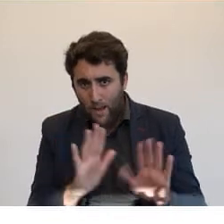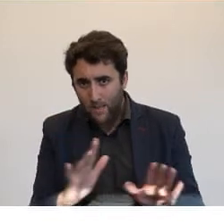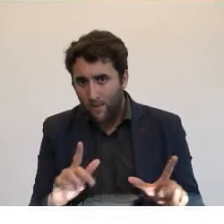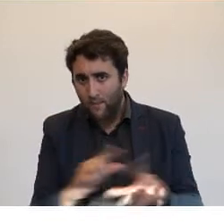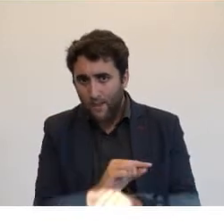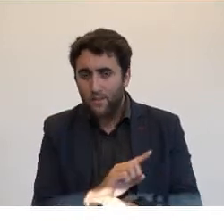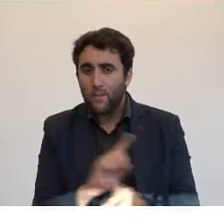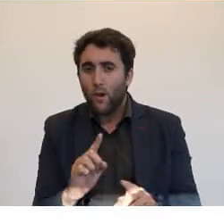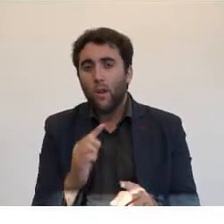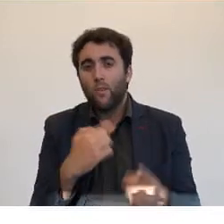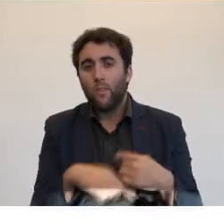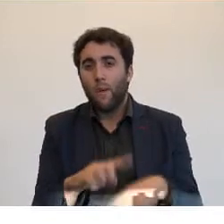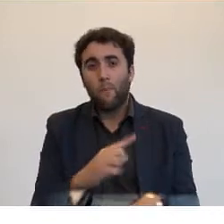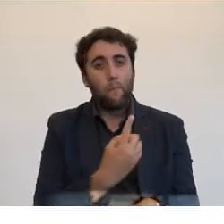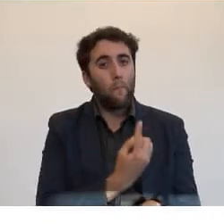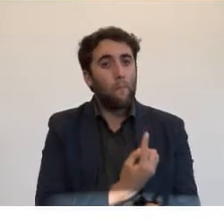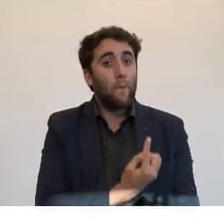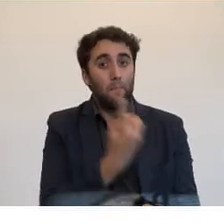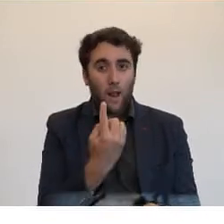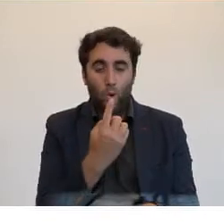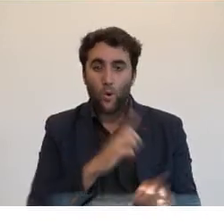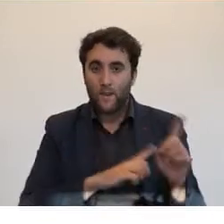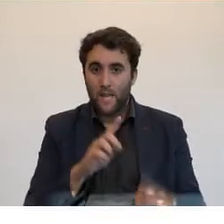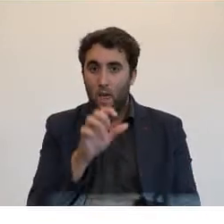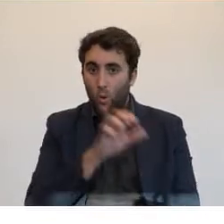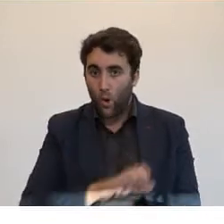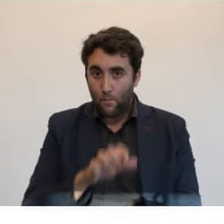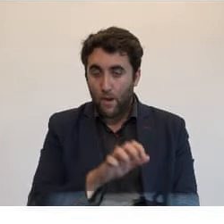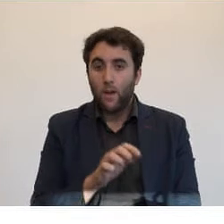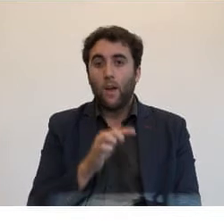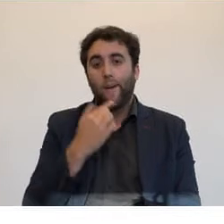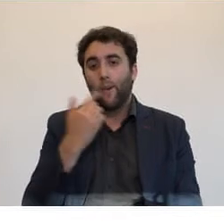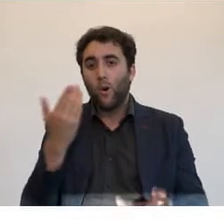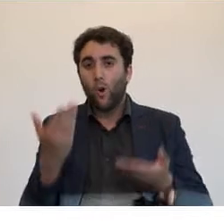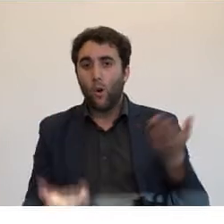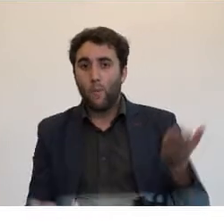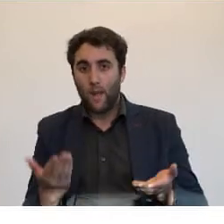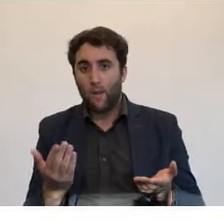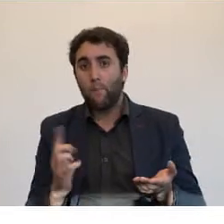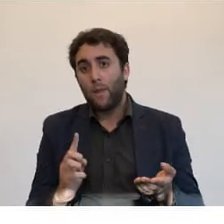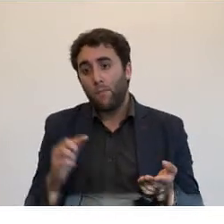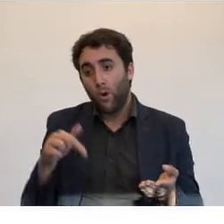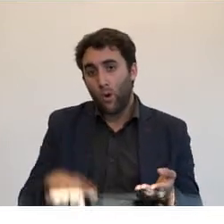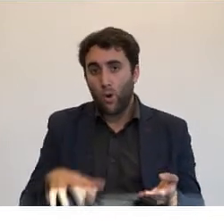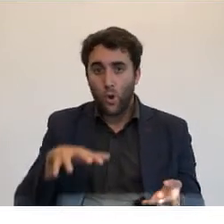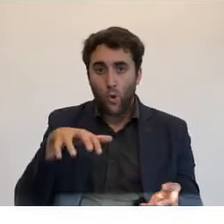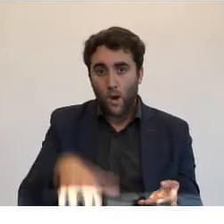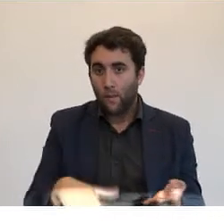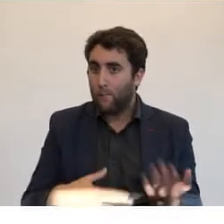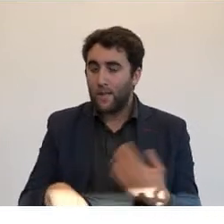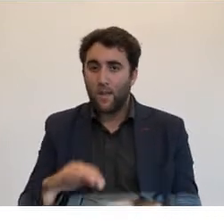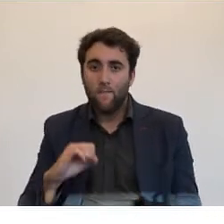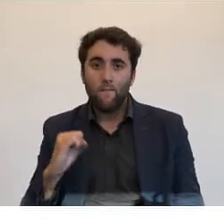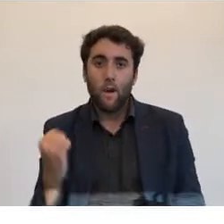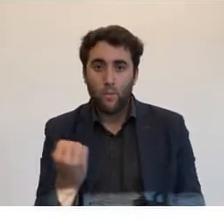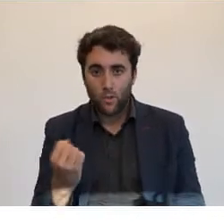planteé comparar esta universidad, la primera universidad de Europa, con la universidad o el centro de investigación más prestigioso,